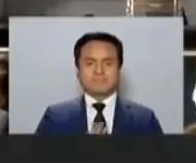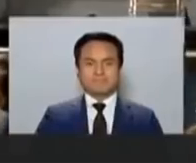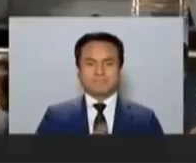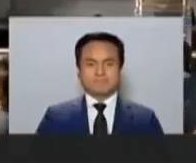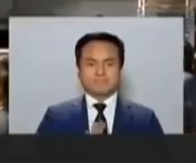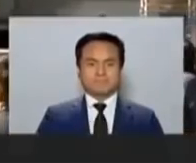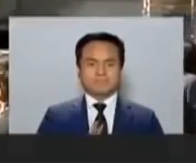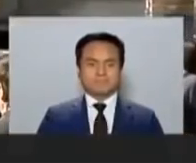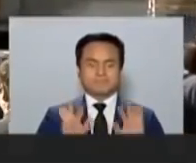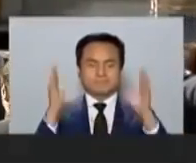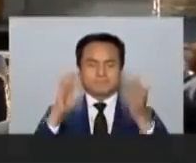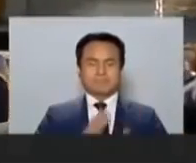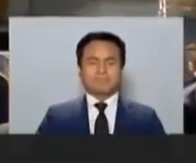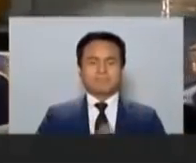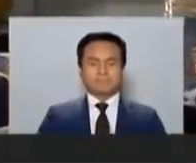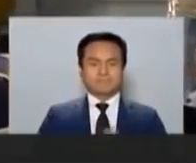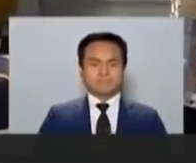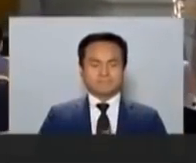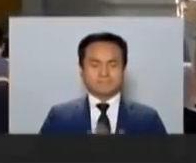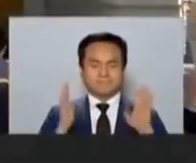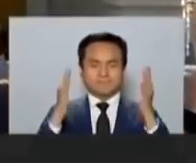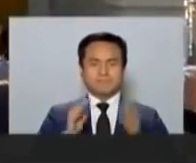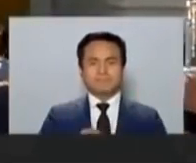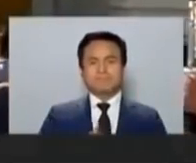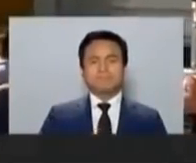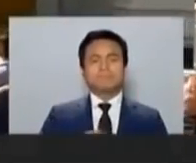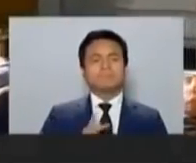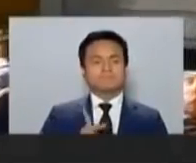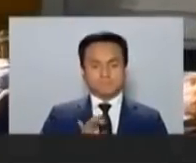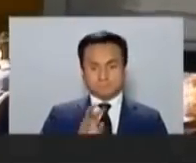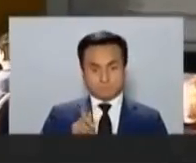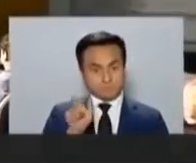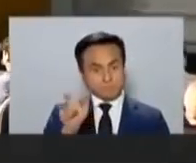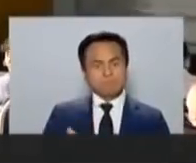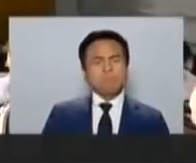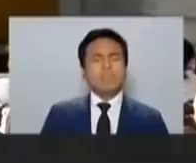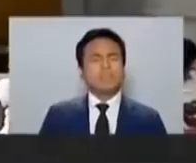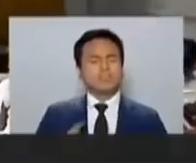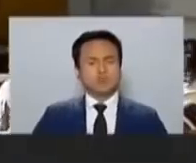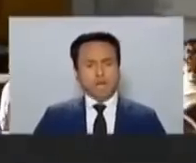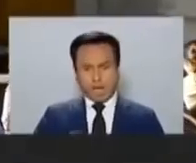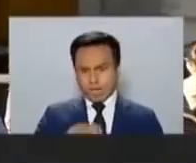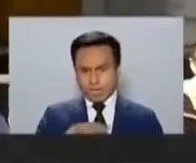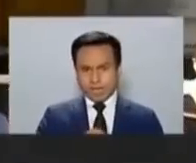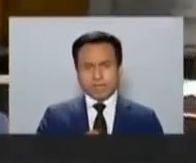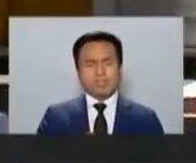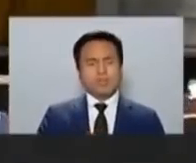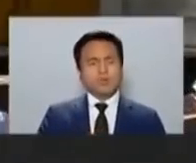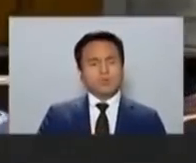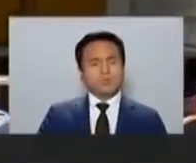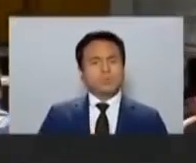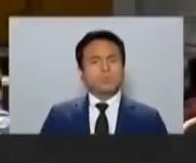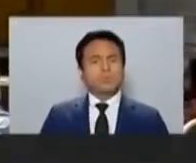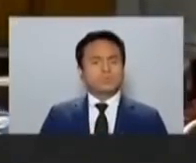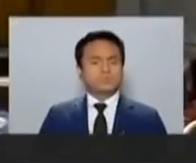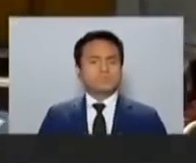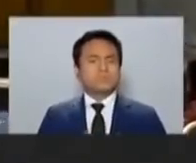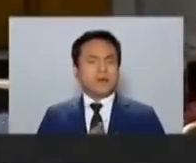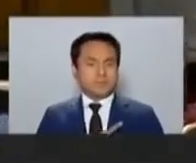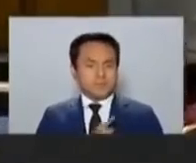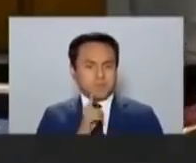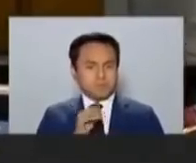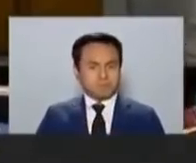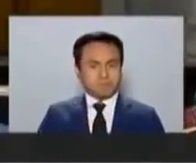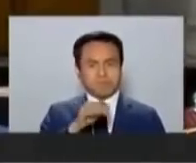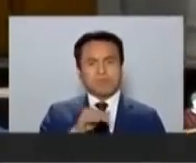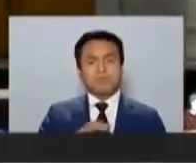Una condición que no se puede hacer costumbre. Yo creo que siempre hay una condición esencial para dialogar. No se puede dialogar con las armas sobre